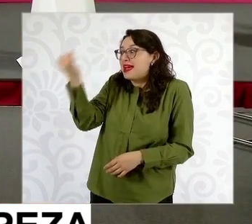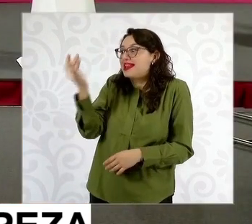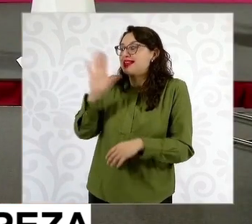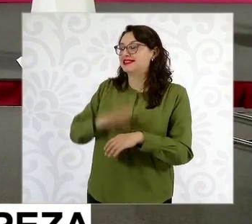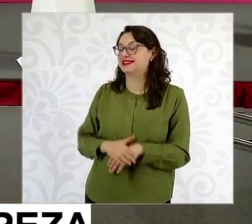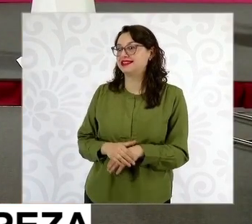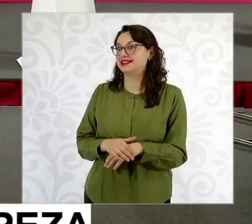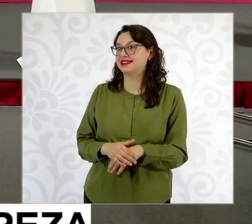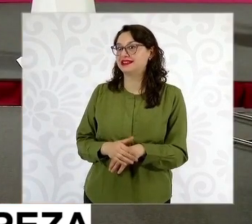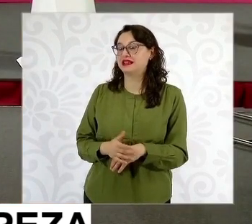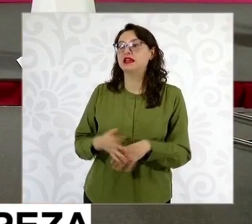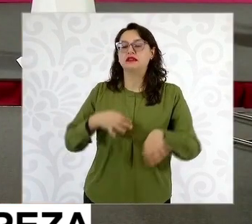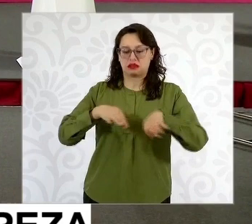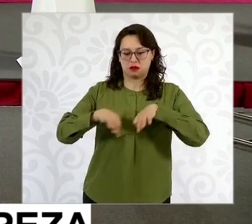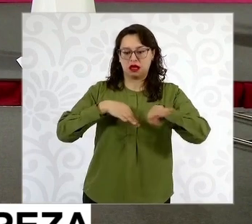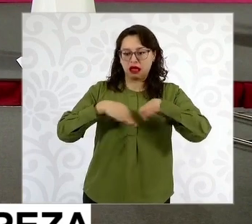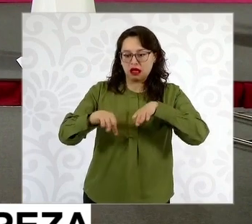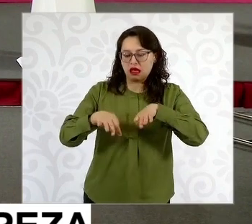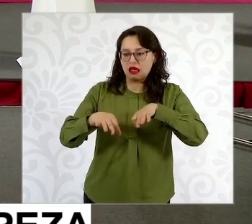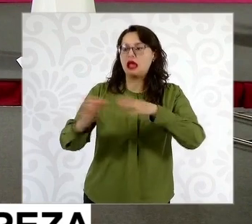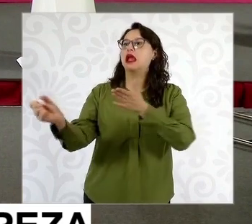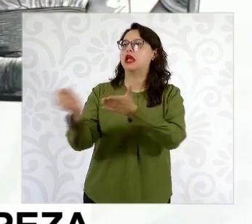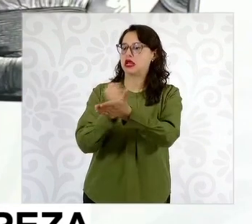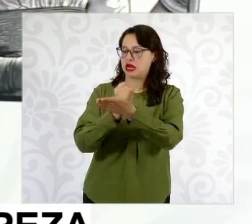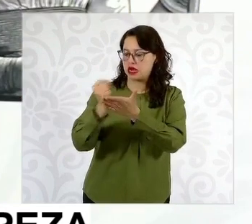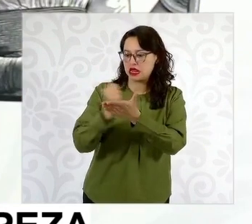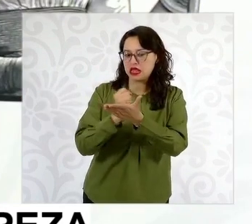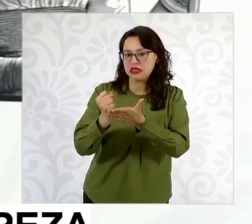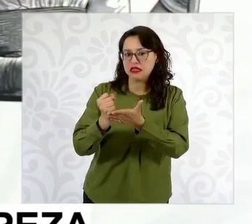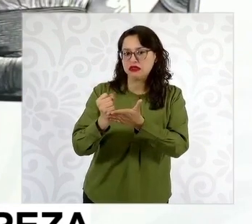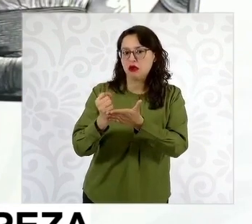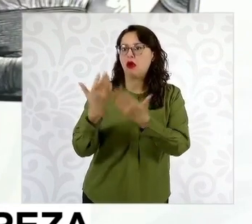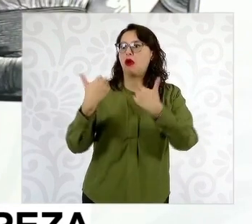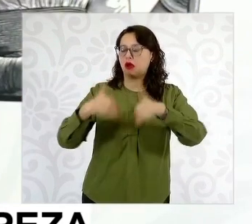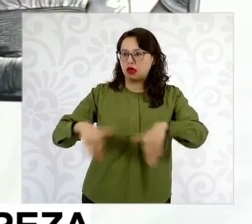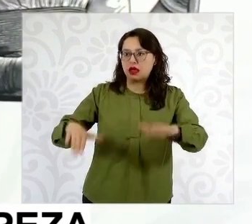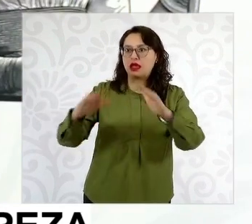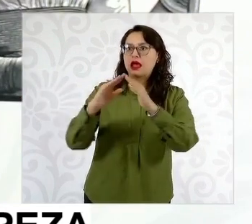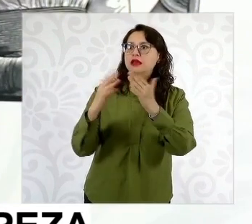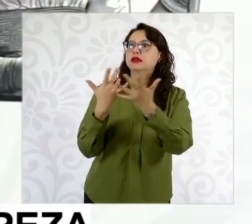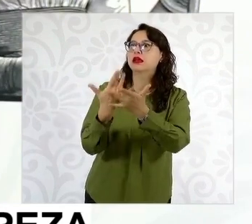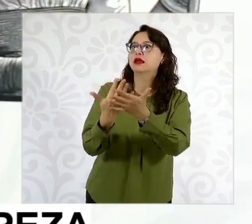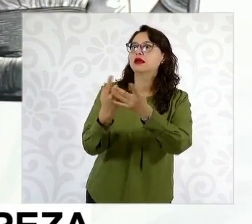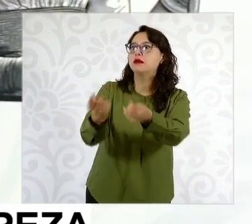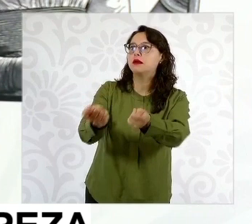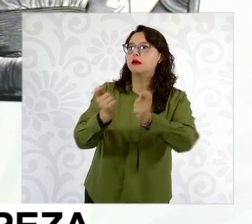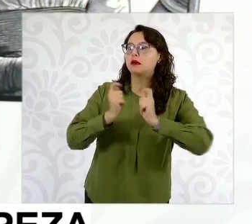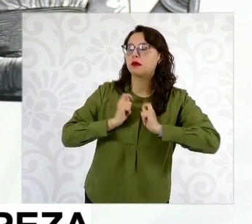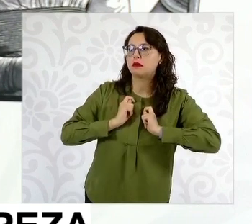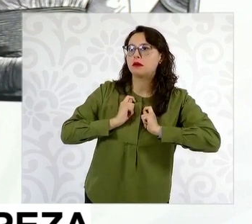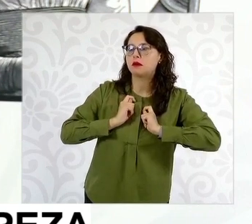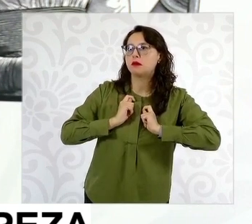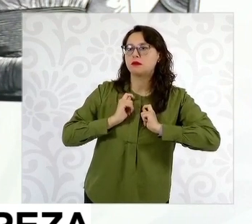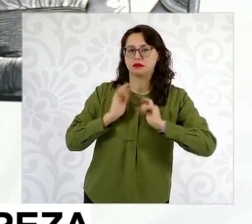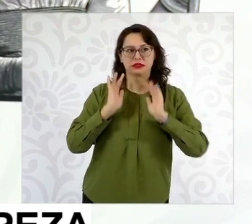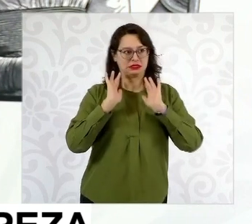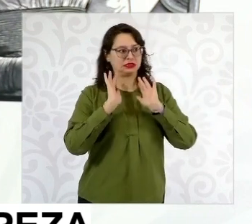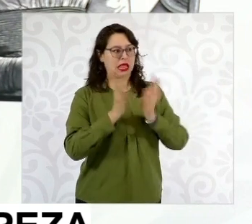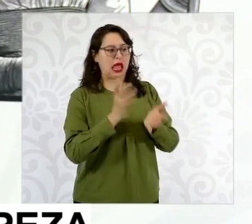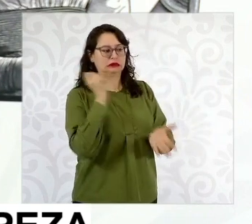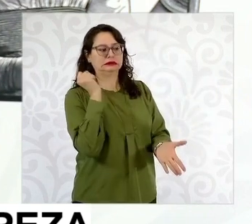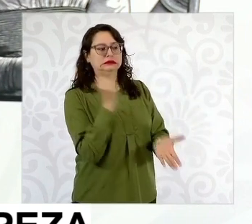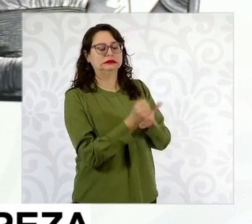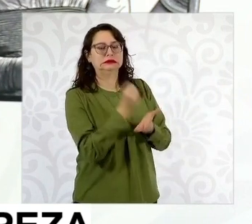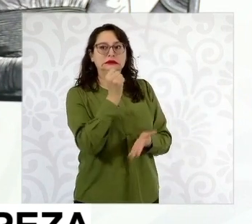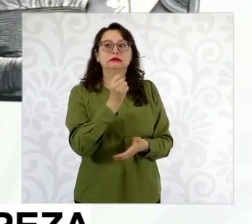de la vivienda, de todos estos fraudes, vamos a llamarles así, o casos de corrupción,